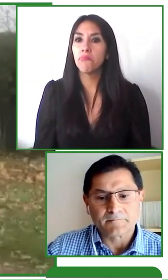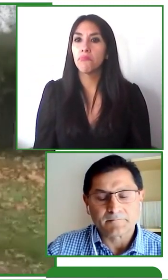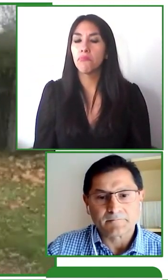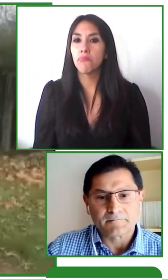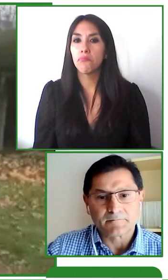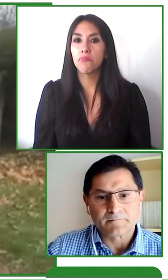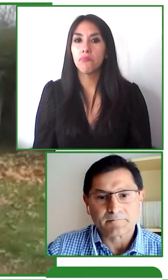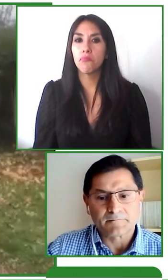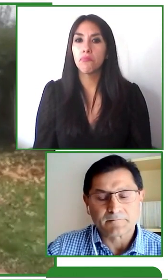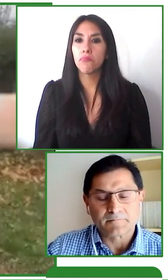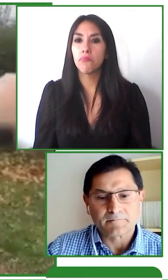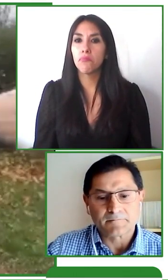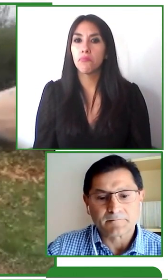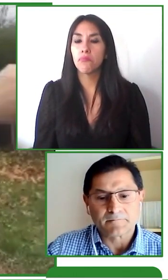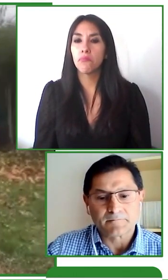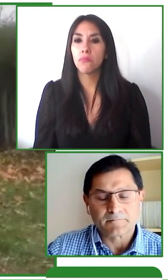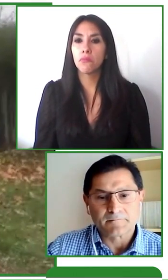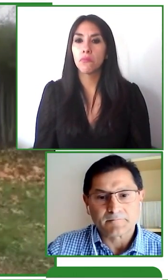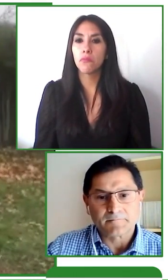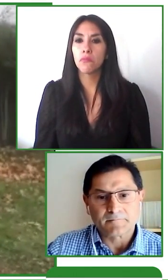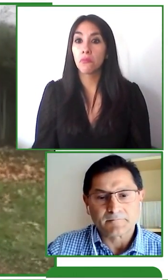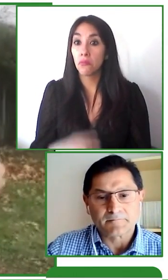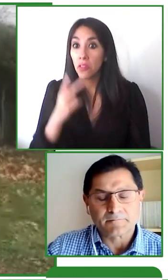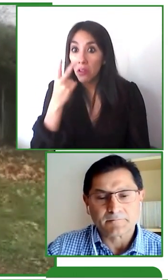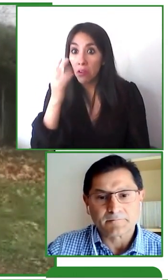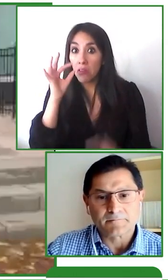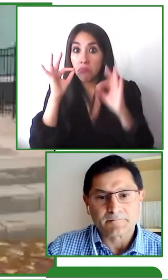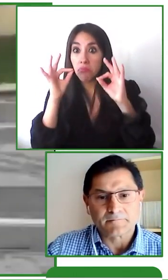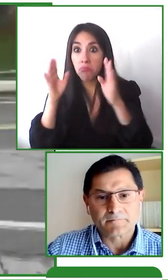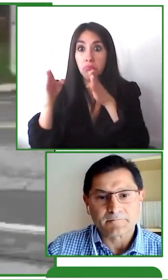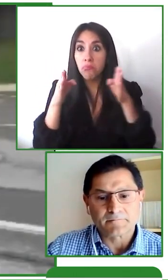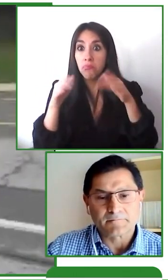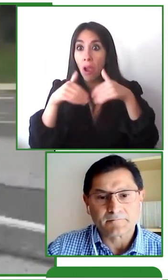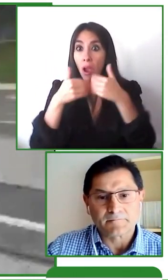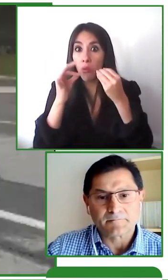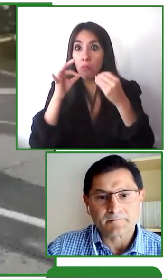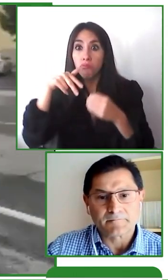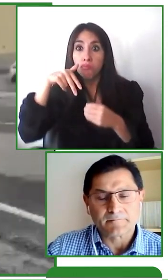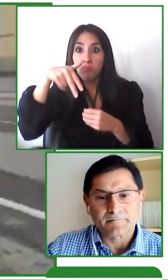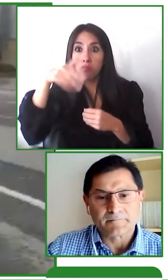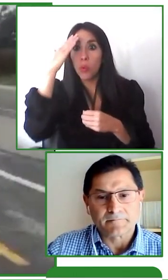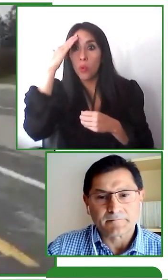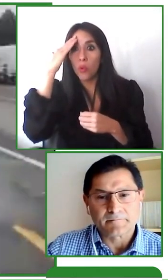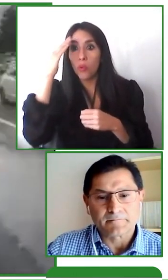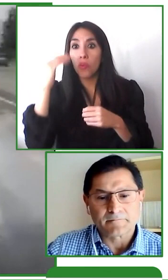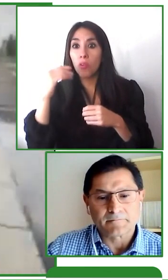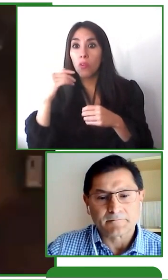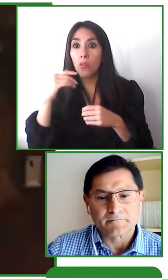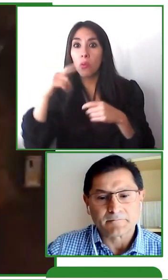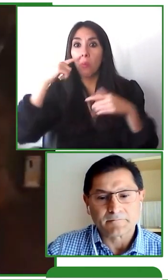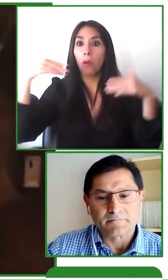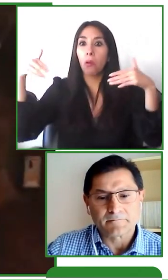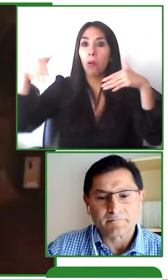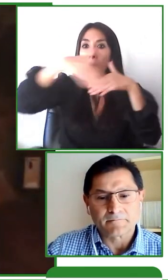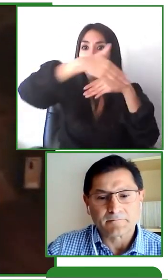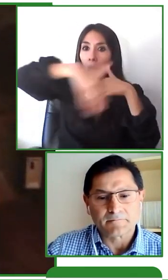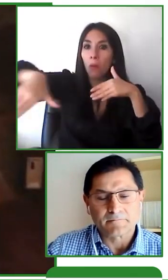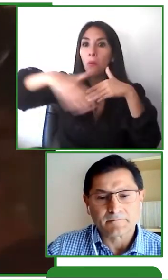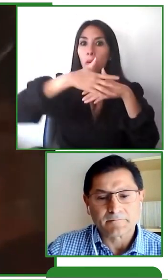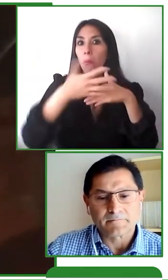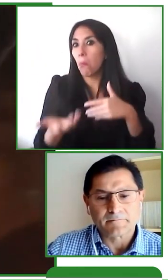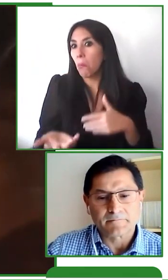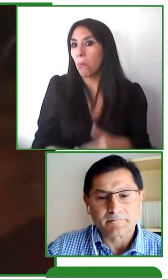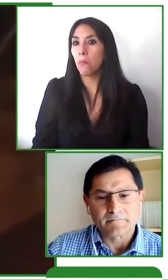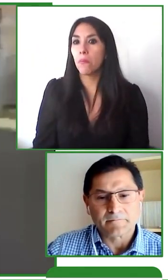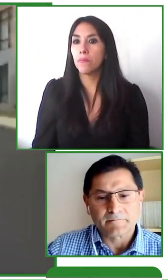Allez au feu de circulation et traversez la rue en faisant attention. STL, allô? Salut Benjamin, c'est Simon de la STL.